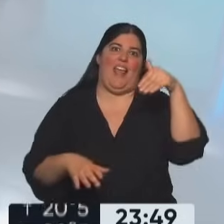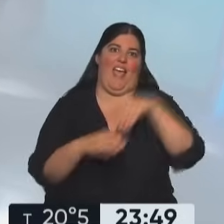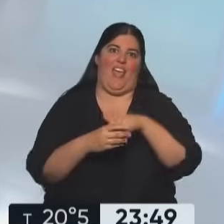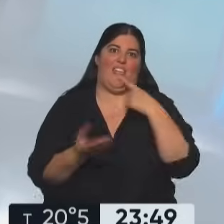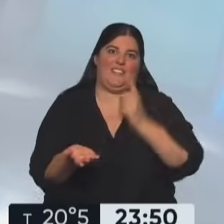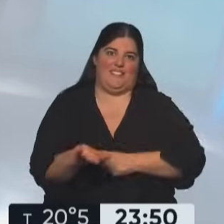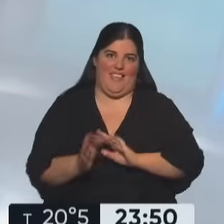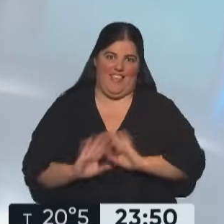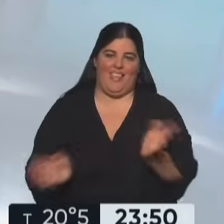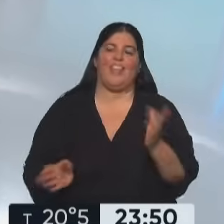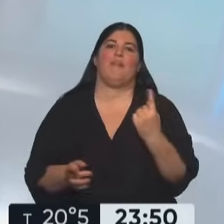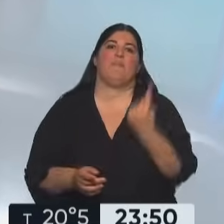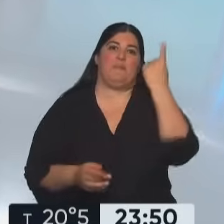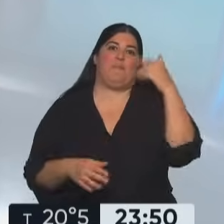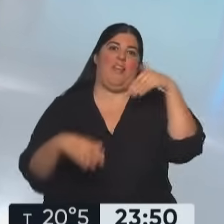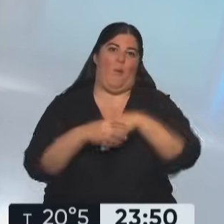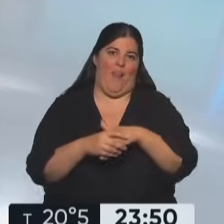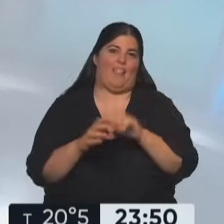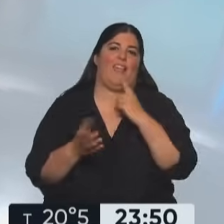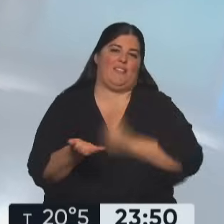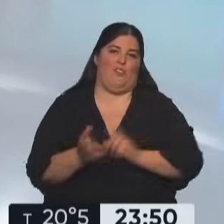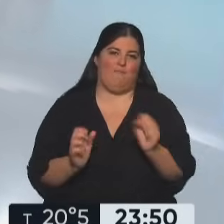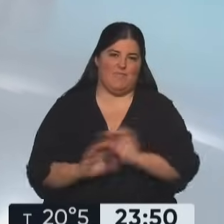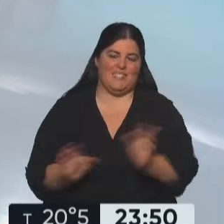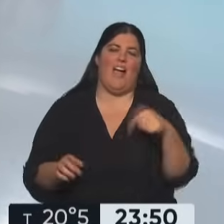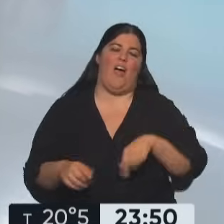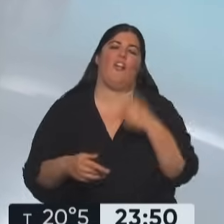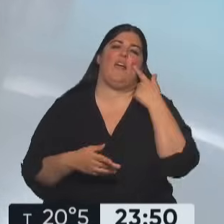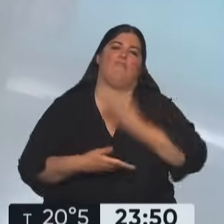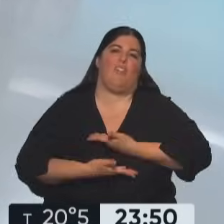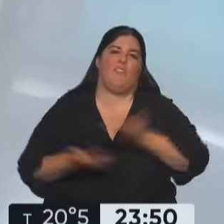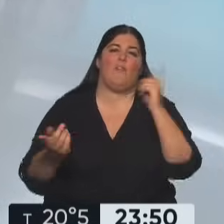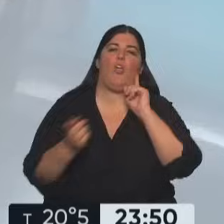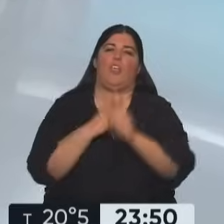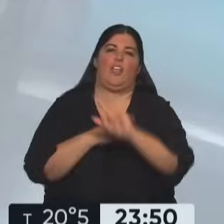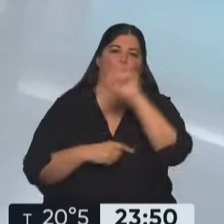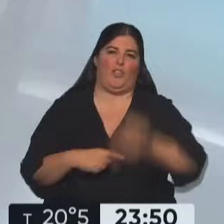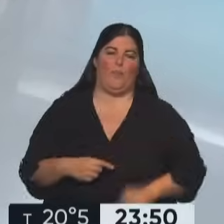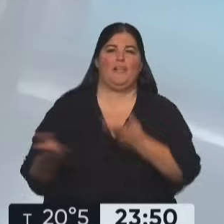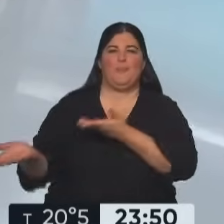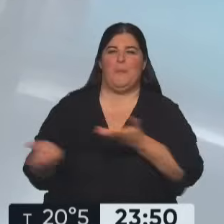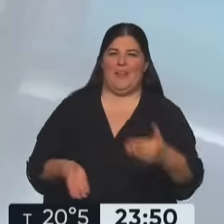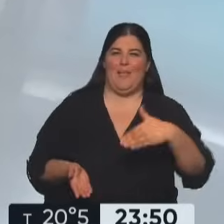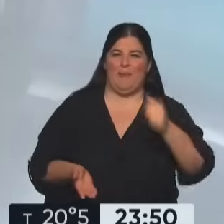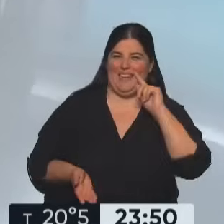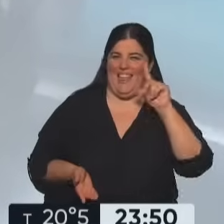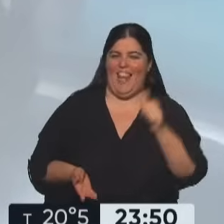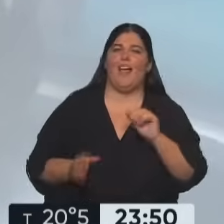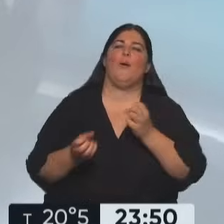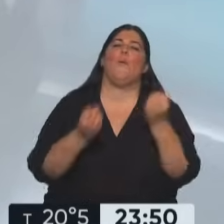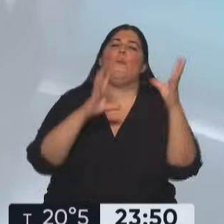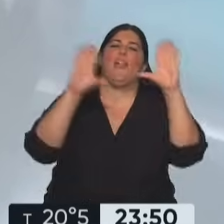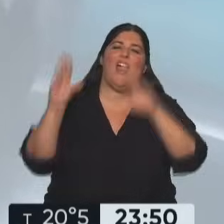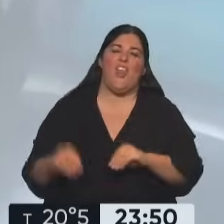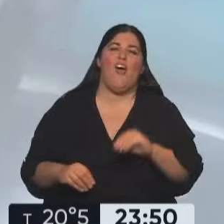Argentina decidió en esta primera vuelta y vamos a resumir en vivo, en directo para todo el país lo ocurrido. Mariela, bienvenida. Buenas noches, país. Buenas